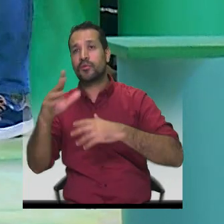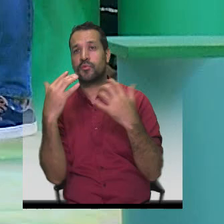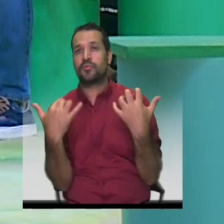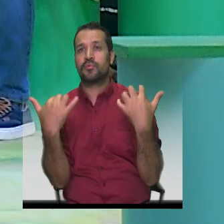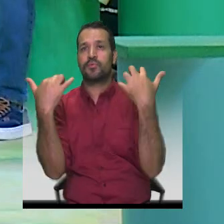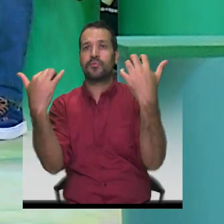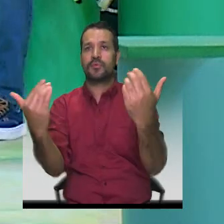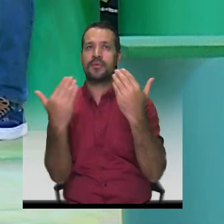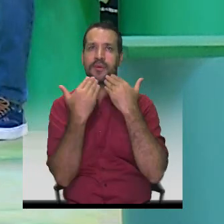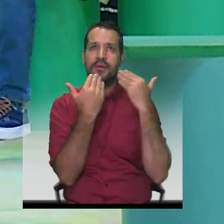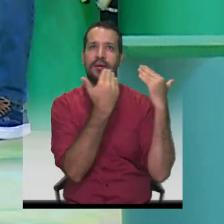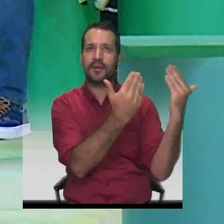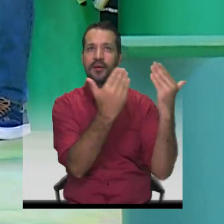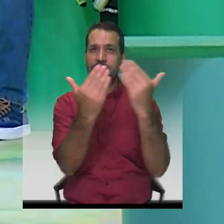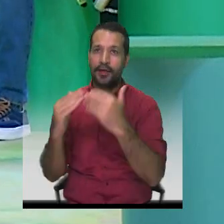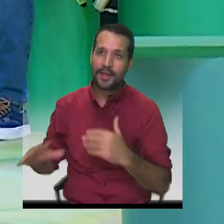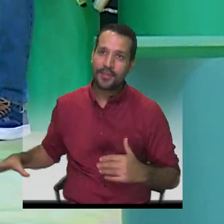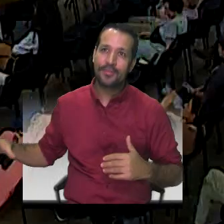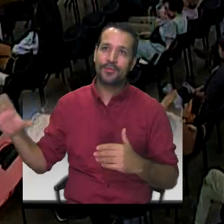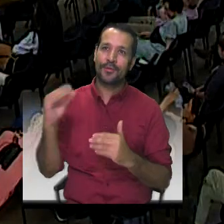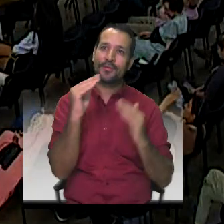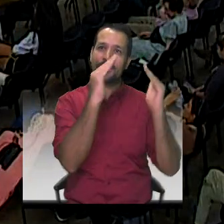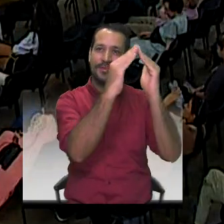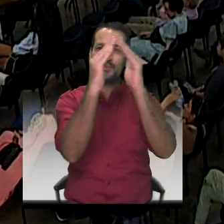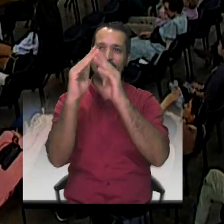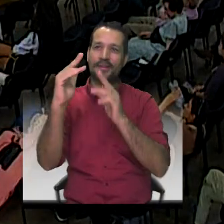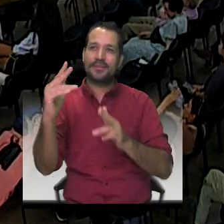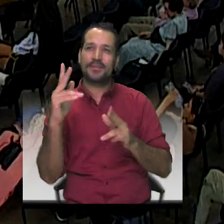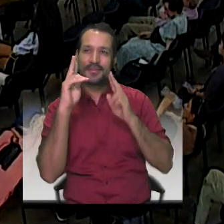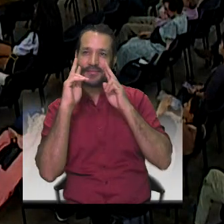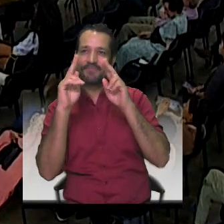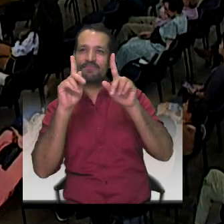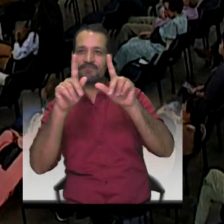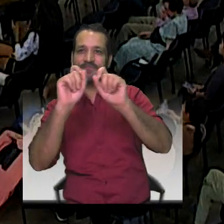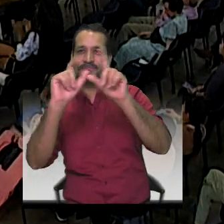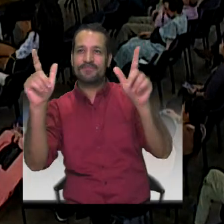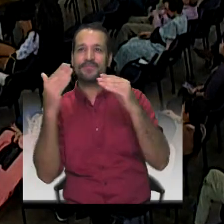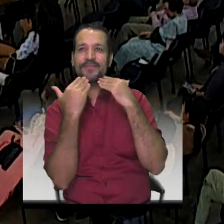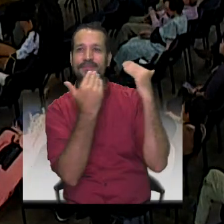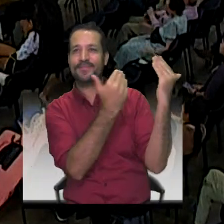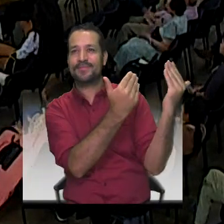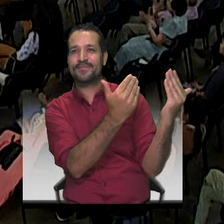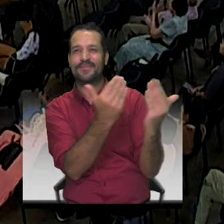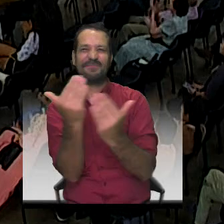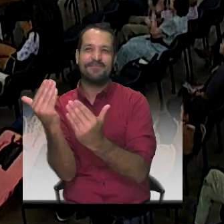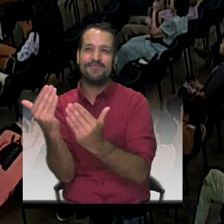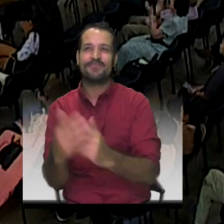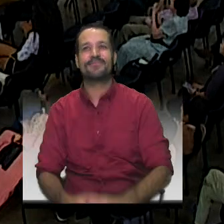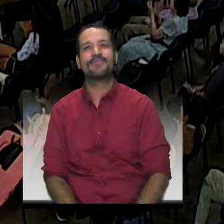muchísimas gracias, y a todos los que están conectados también desde sus casas. Muchas gracias.